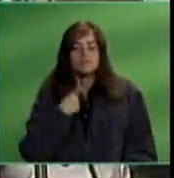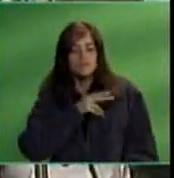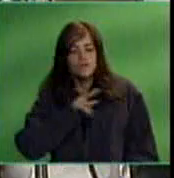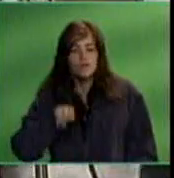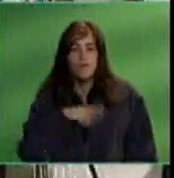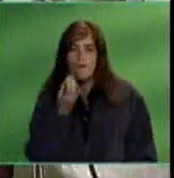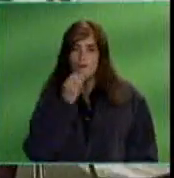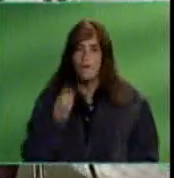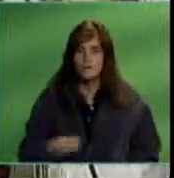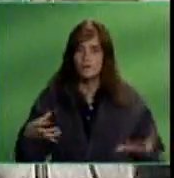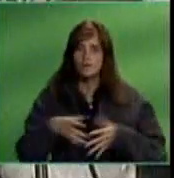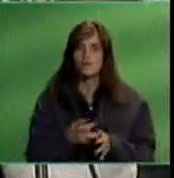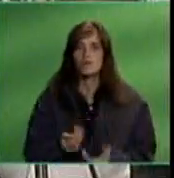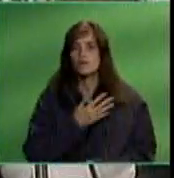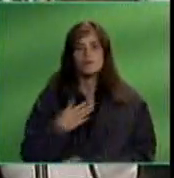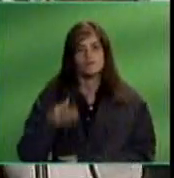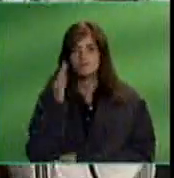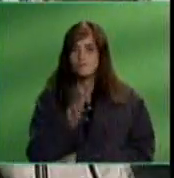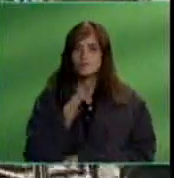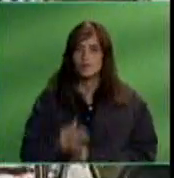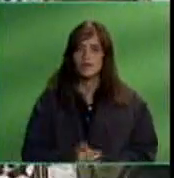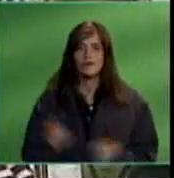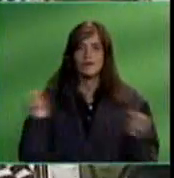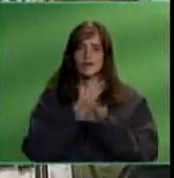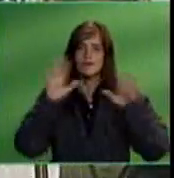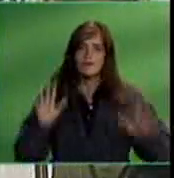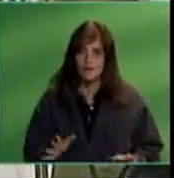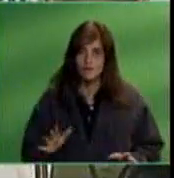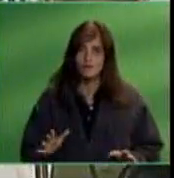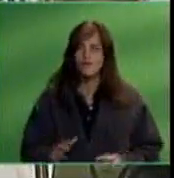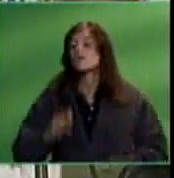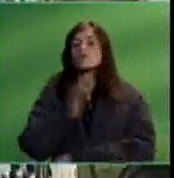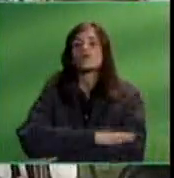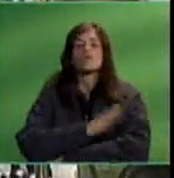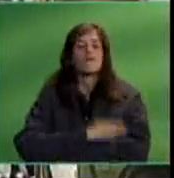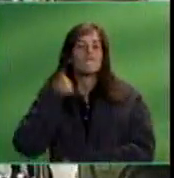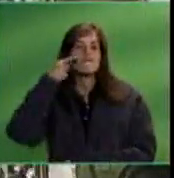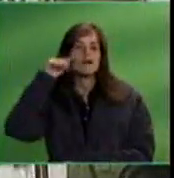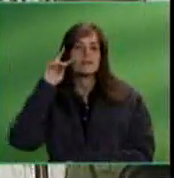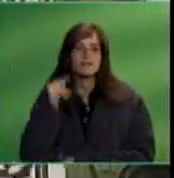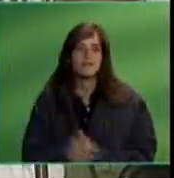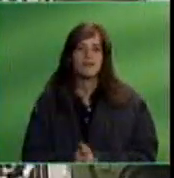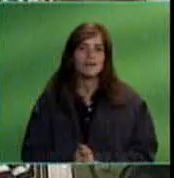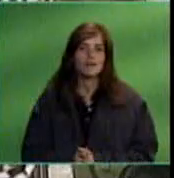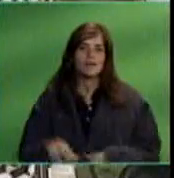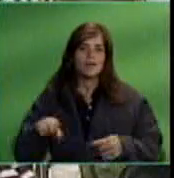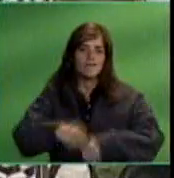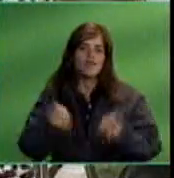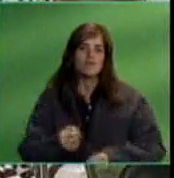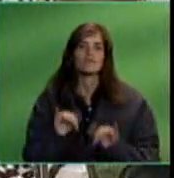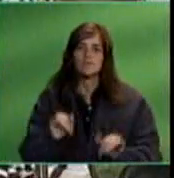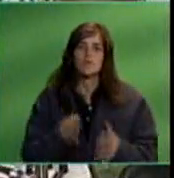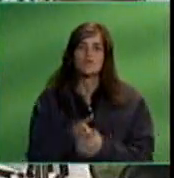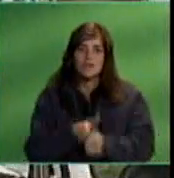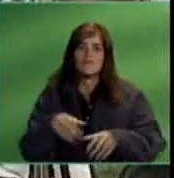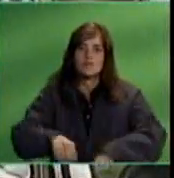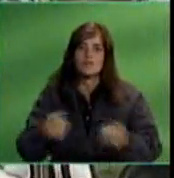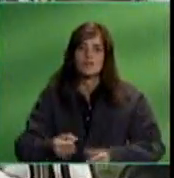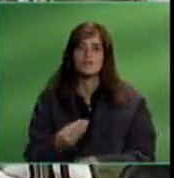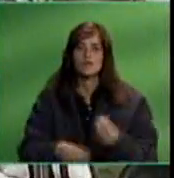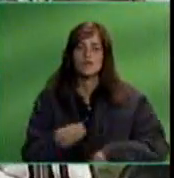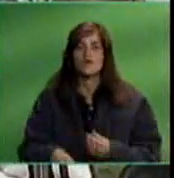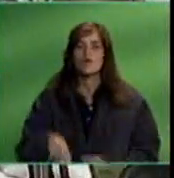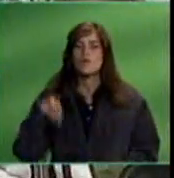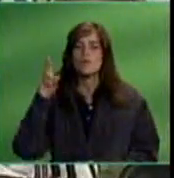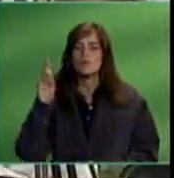la juventud partido quiere condenar claramente esa actitud fascista Porque eso es fascismo hacer lo que le hicieron al potro